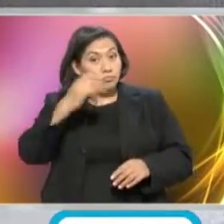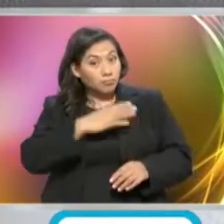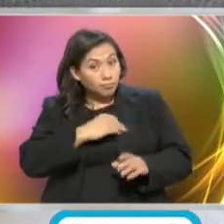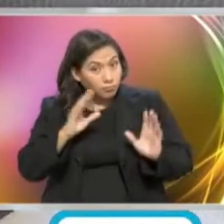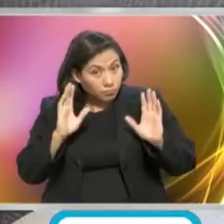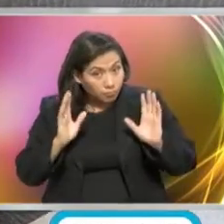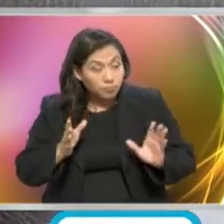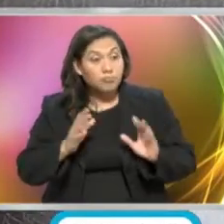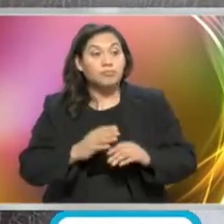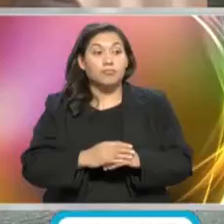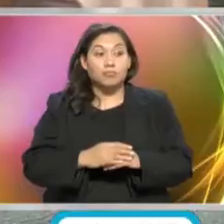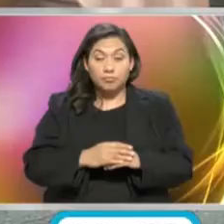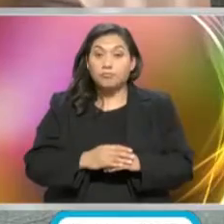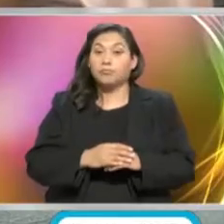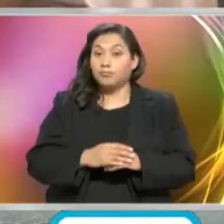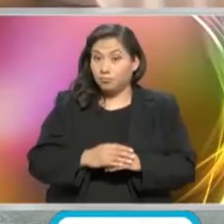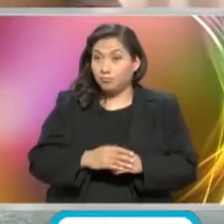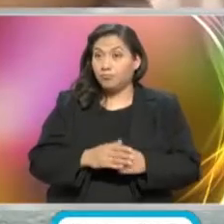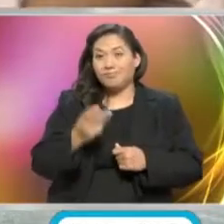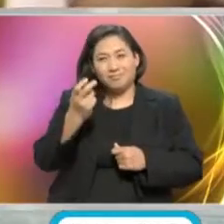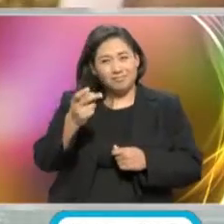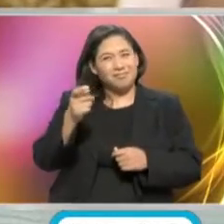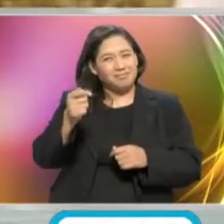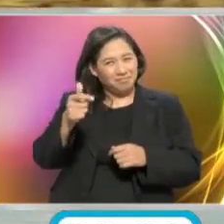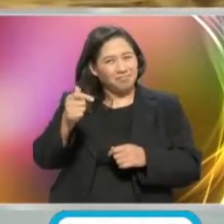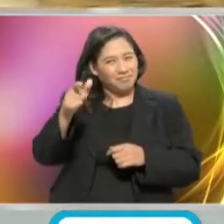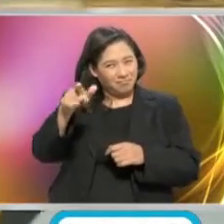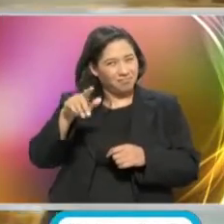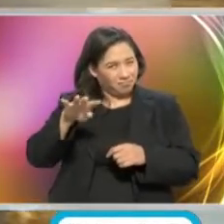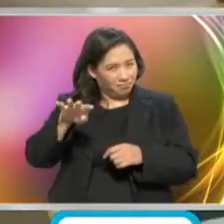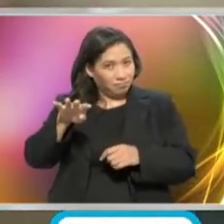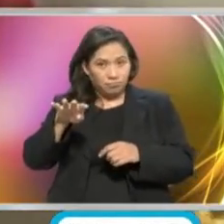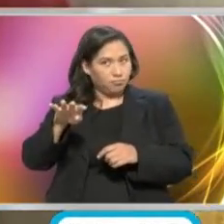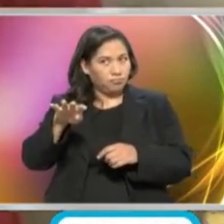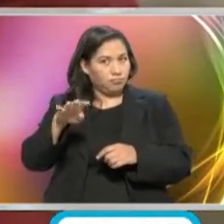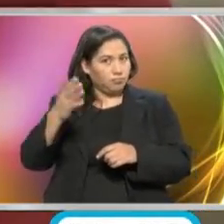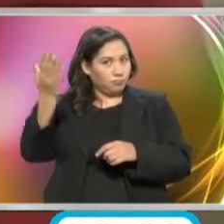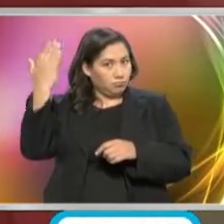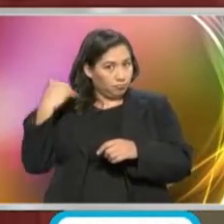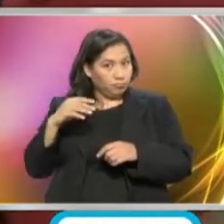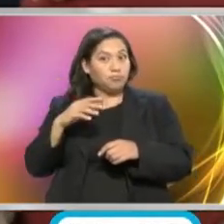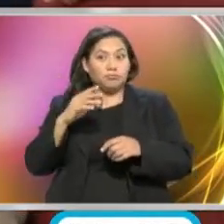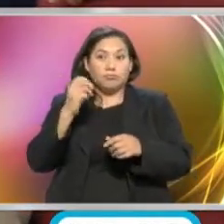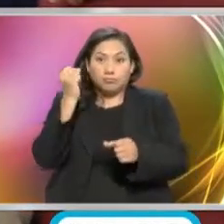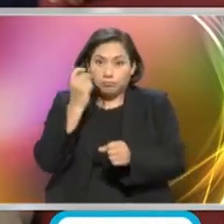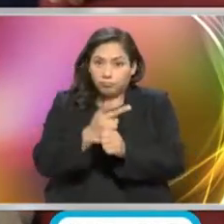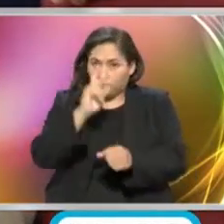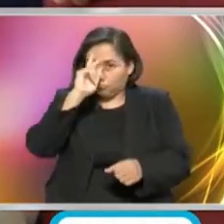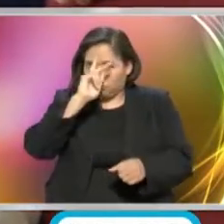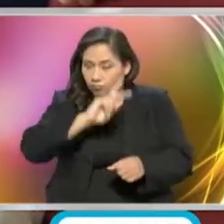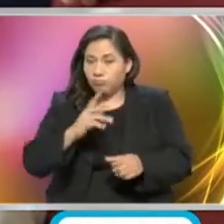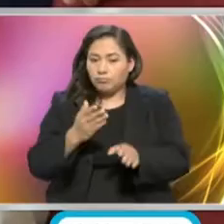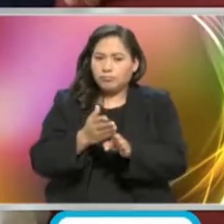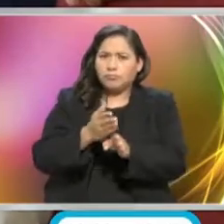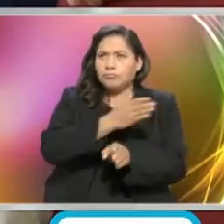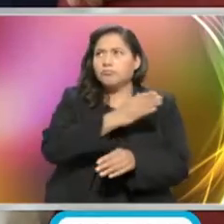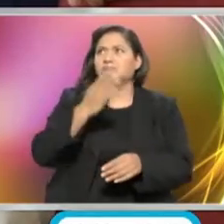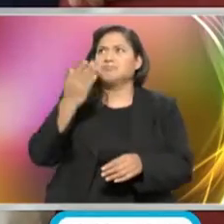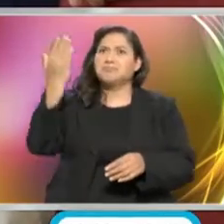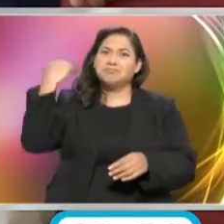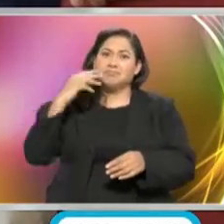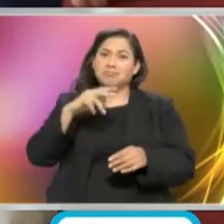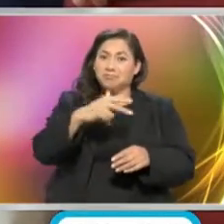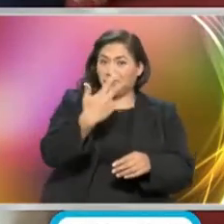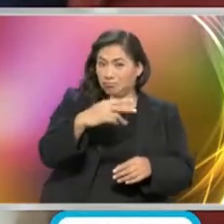hijo. Por supuesto. No, y ahí posiblemente te estás haciendo un poco ya más grande, porque normalmente se empezaba a tener hijos a partir de ¿qué